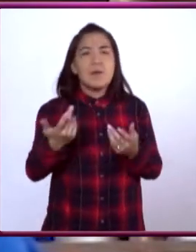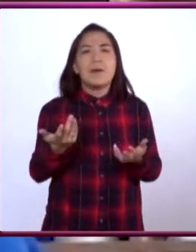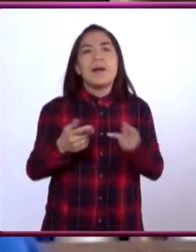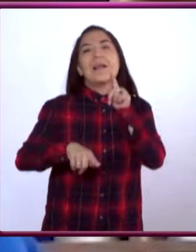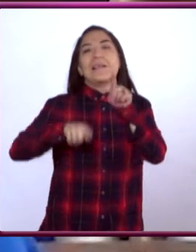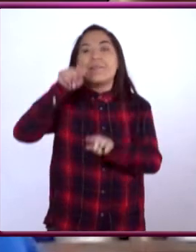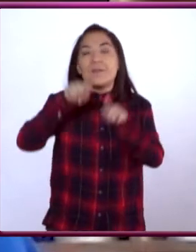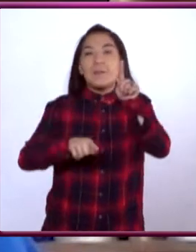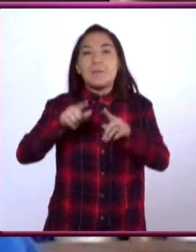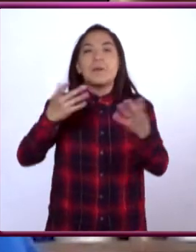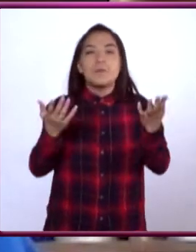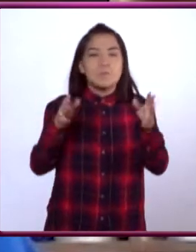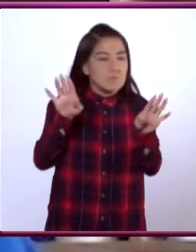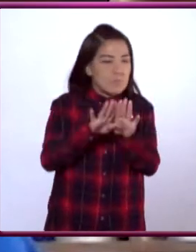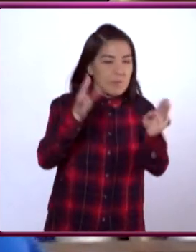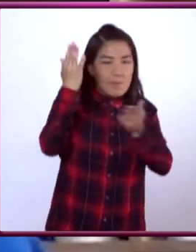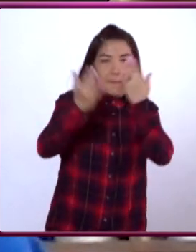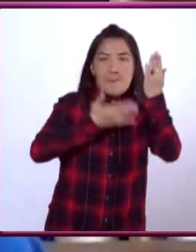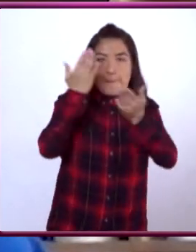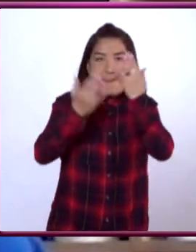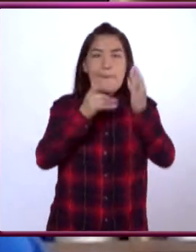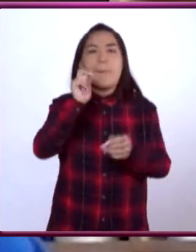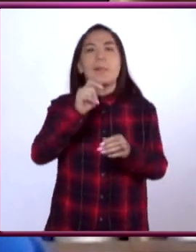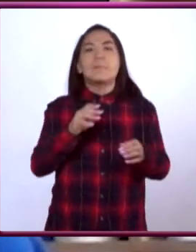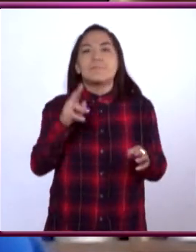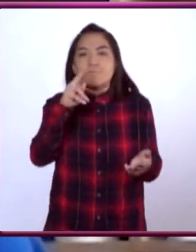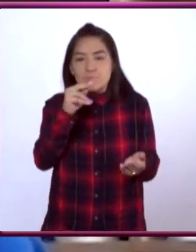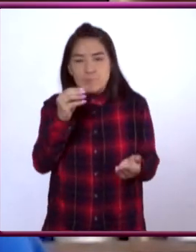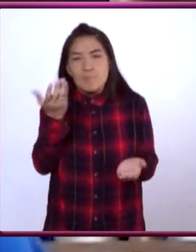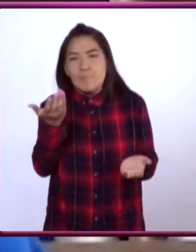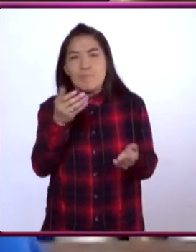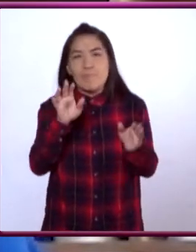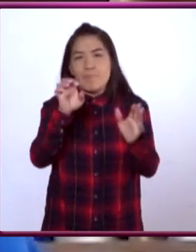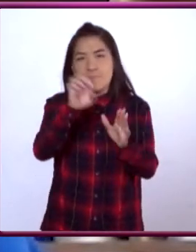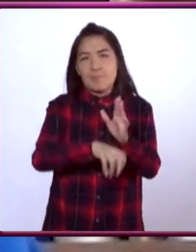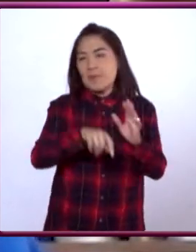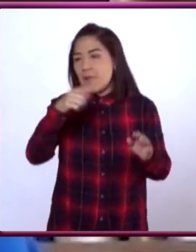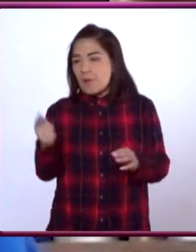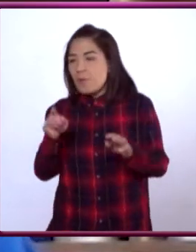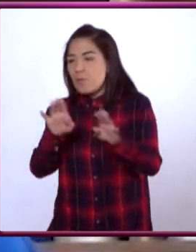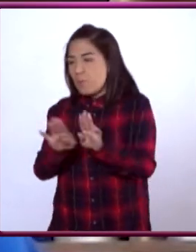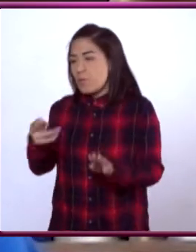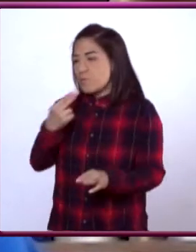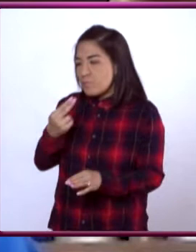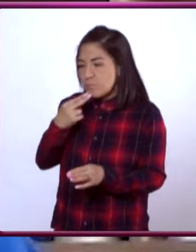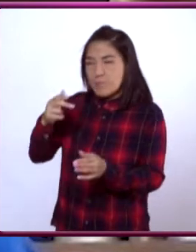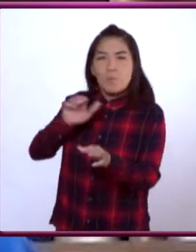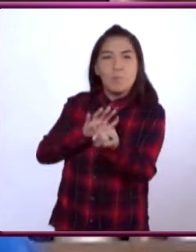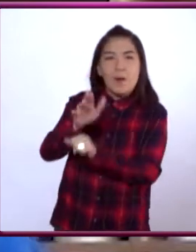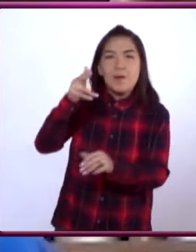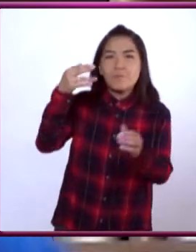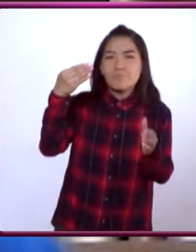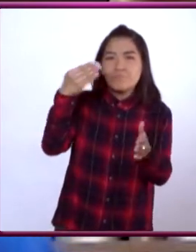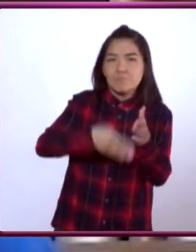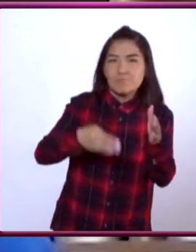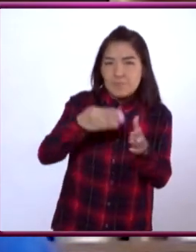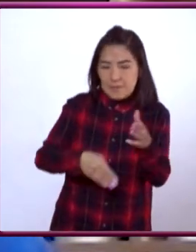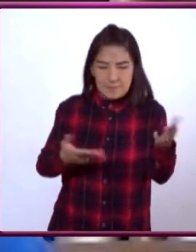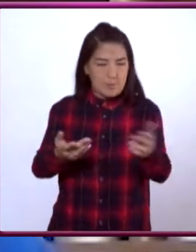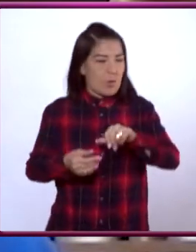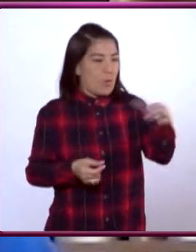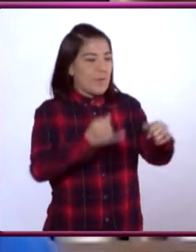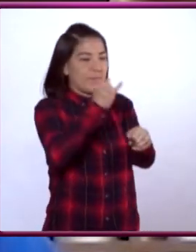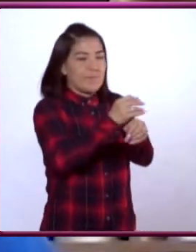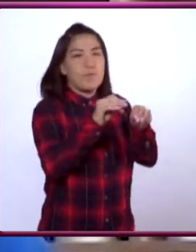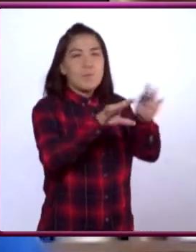se quiere estudiar. Por un lado son herramientas útiles y por el otro lado nos dan información. ¿Qué información nos